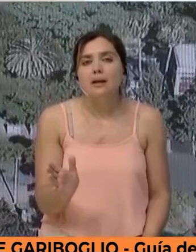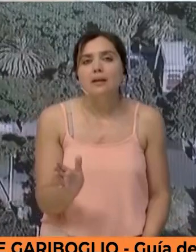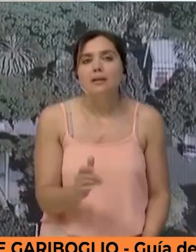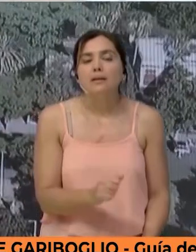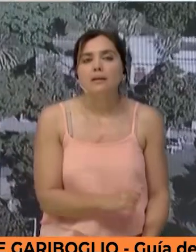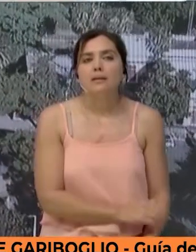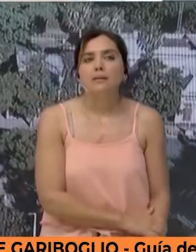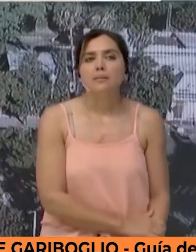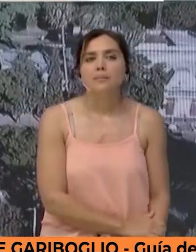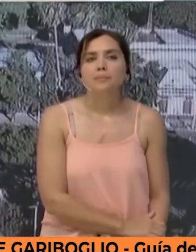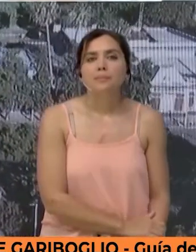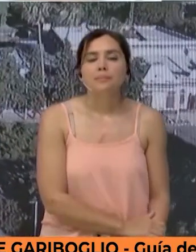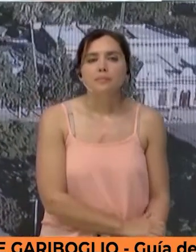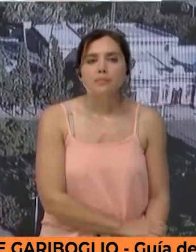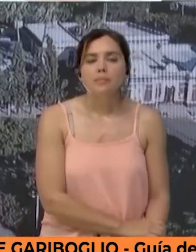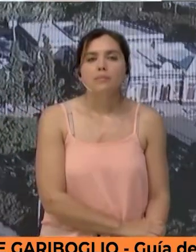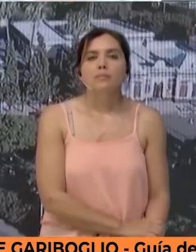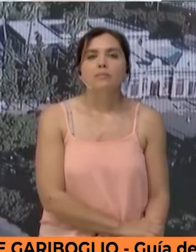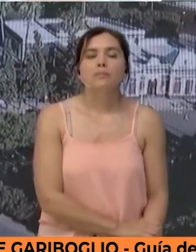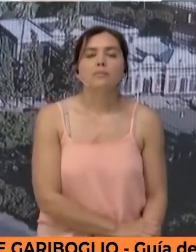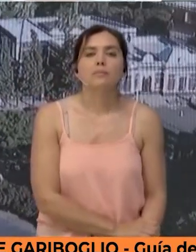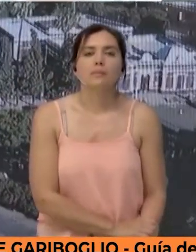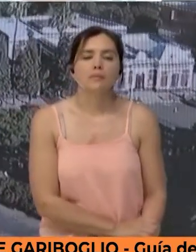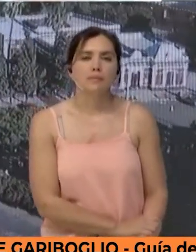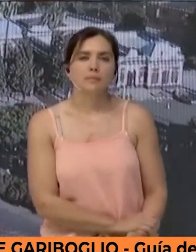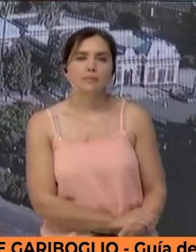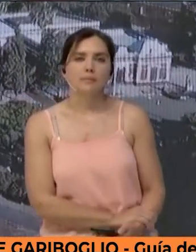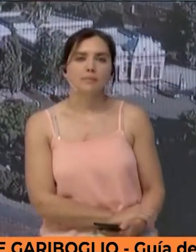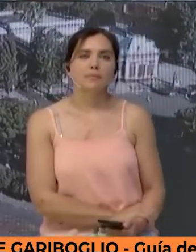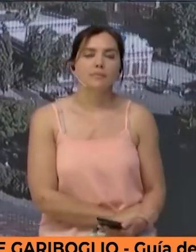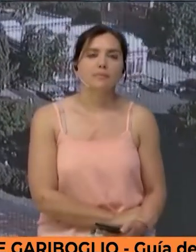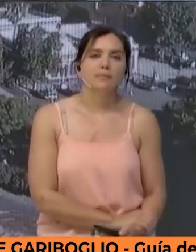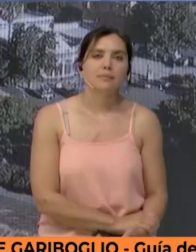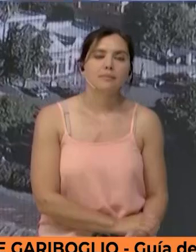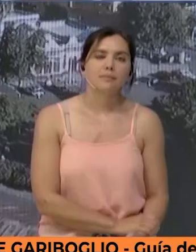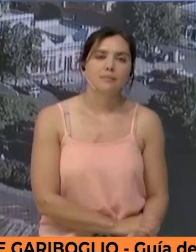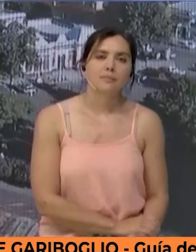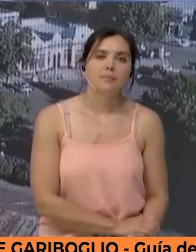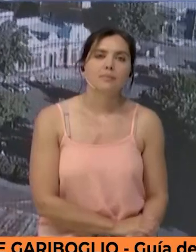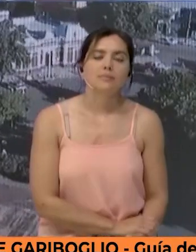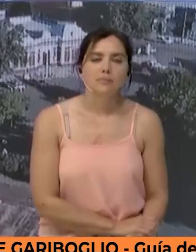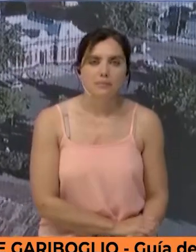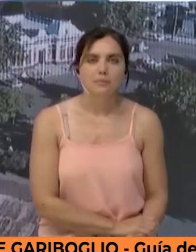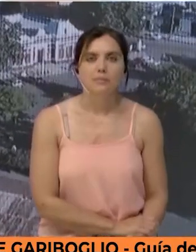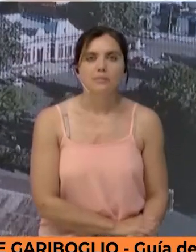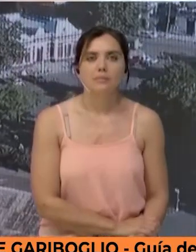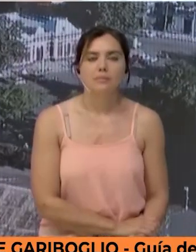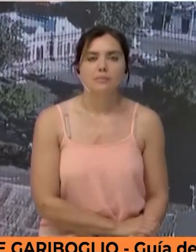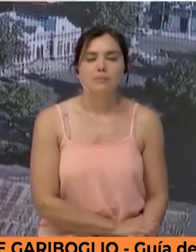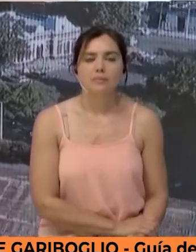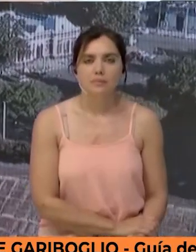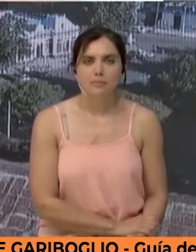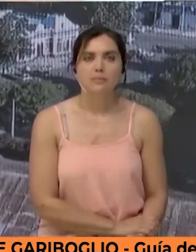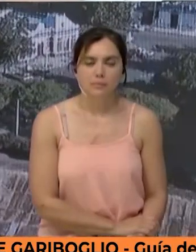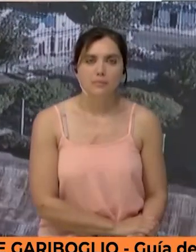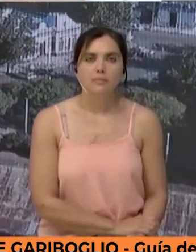sequía? Sí, por supuesto. Obviamente que uno de los espacios más habitables dentro del Curupí para